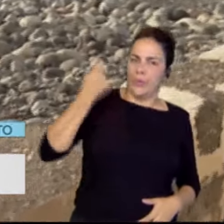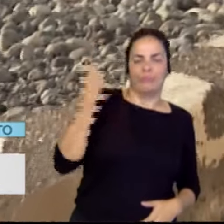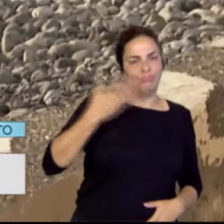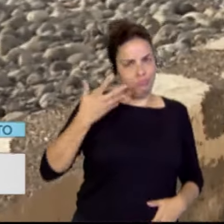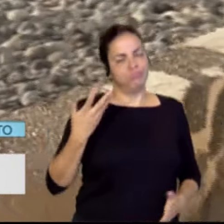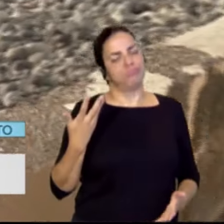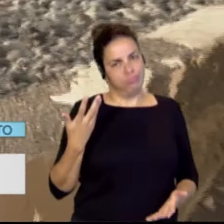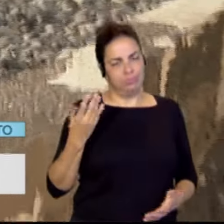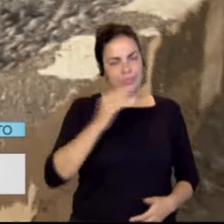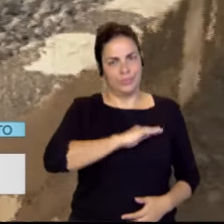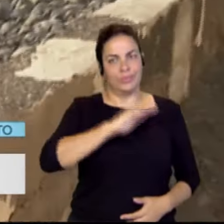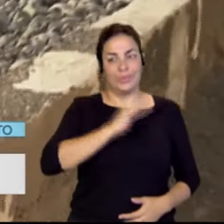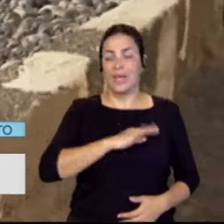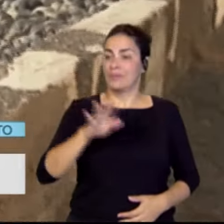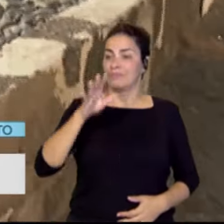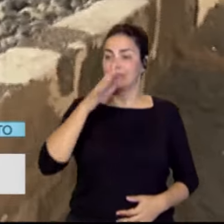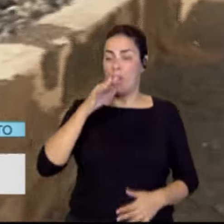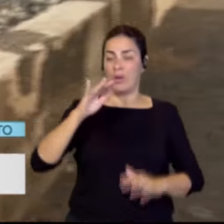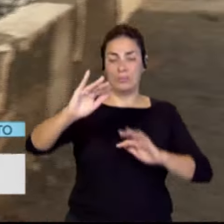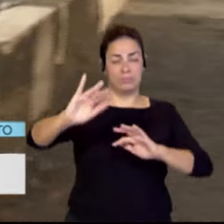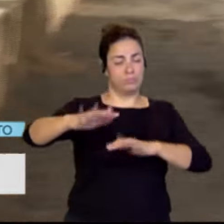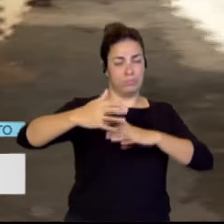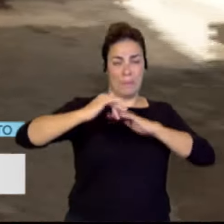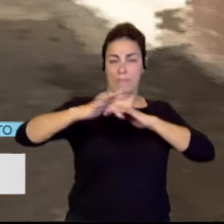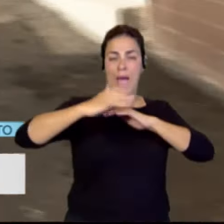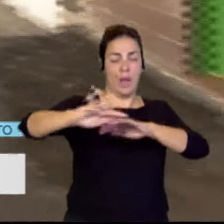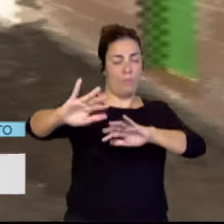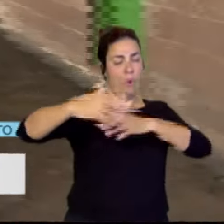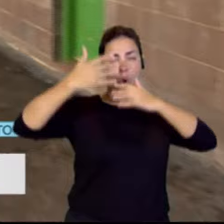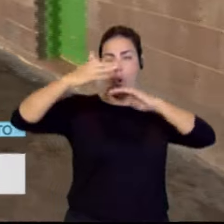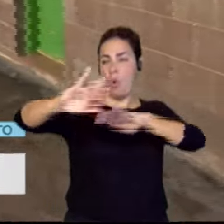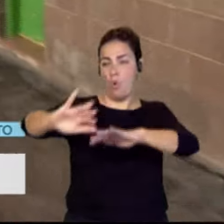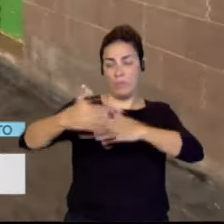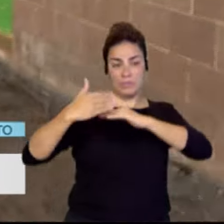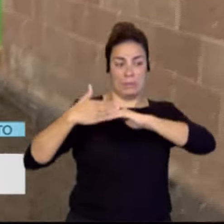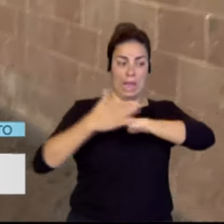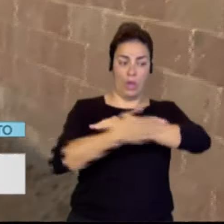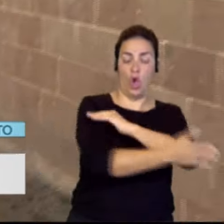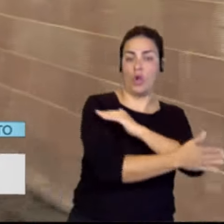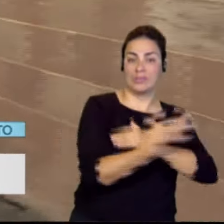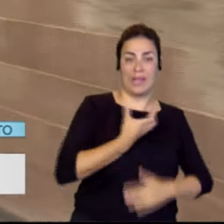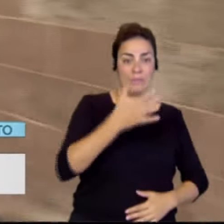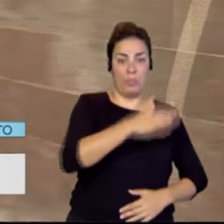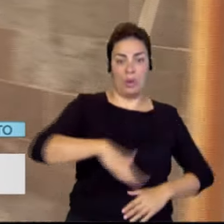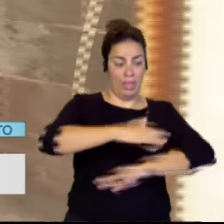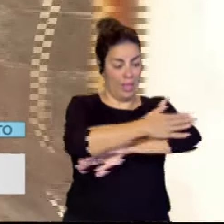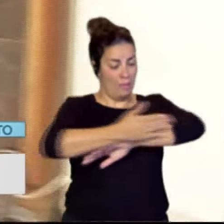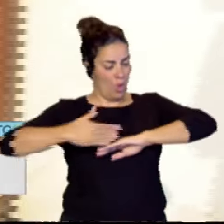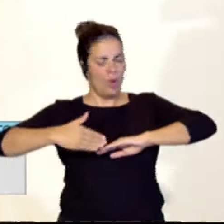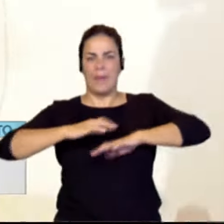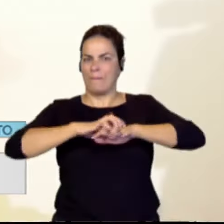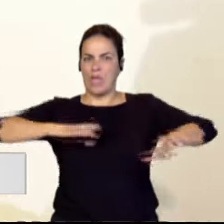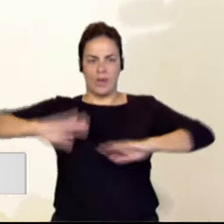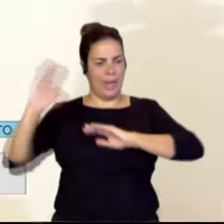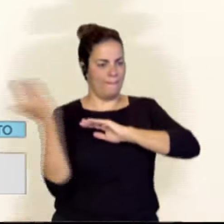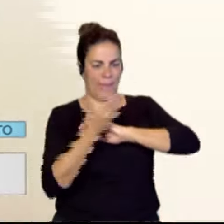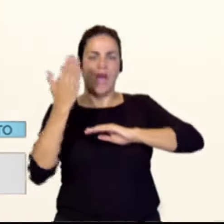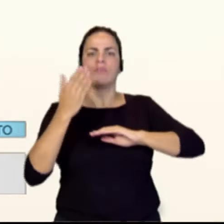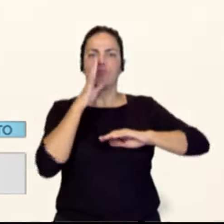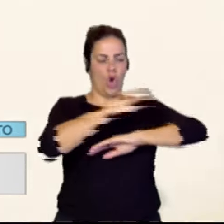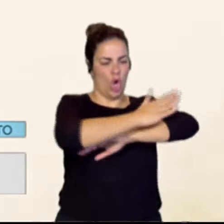ha azotado este temporado la la mayoría de del litoral del municipio tenemos un litoral bastante